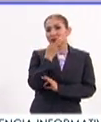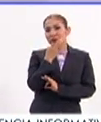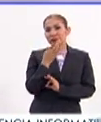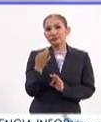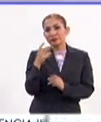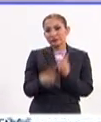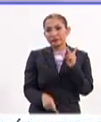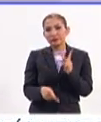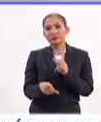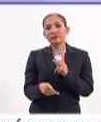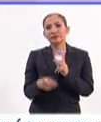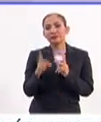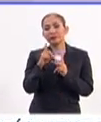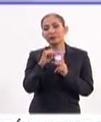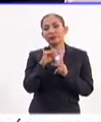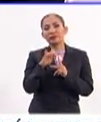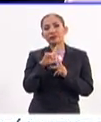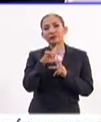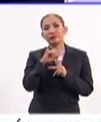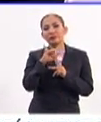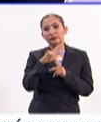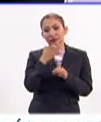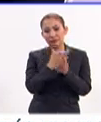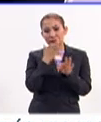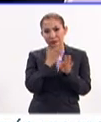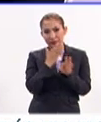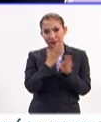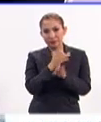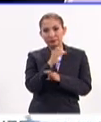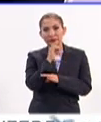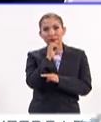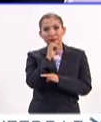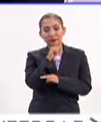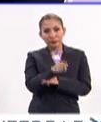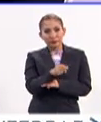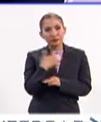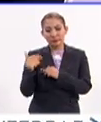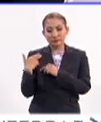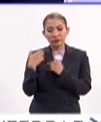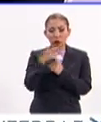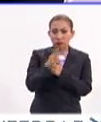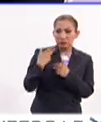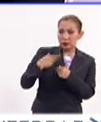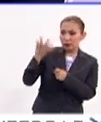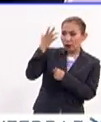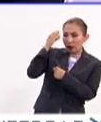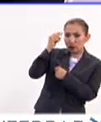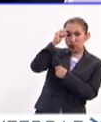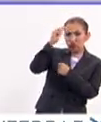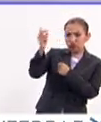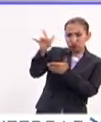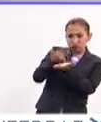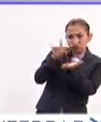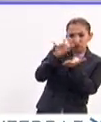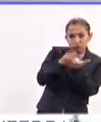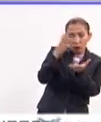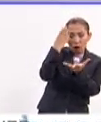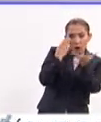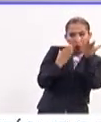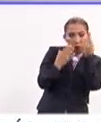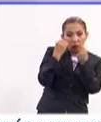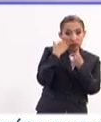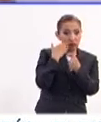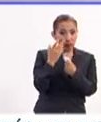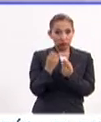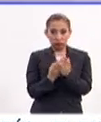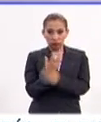anuncio, don Daniel Cosío Villegas, pues actualmente pues también fue heredero de otros intelectuales que se encuentran hoy día